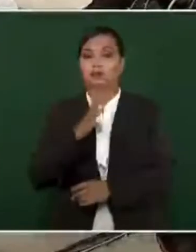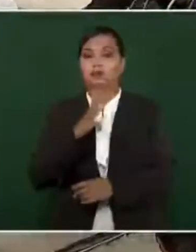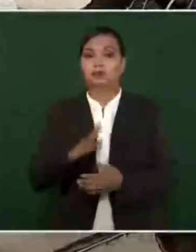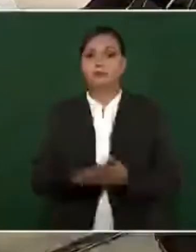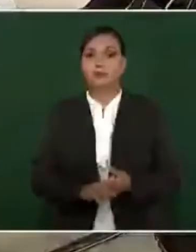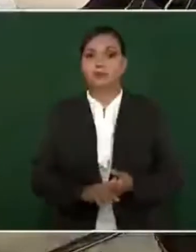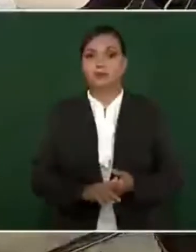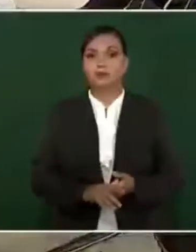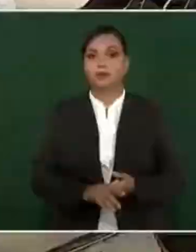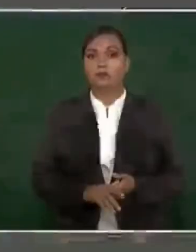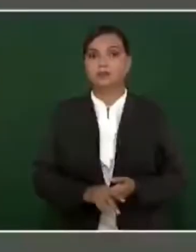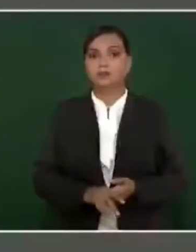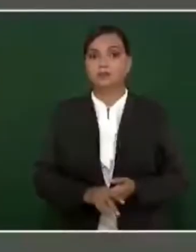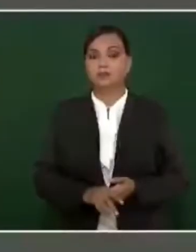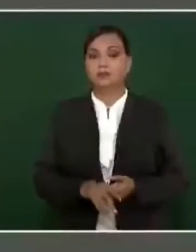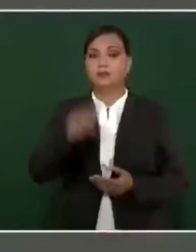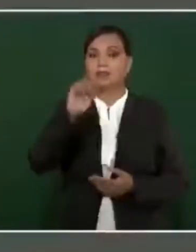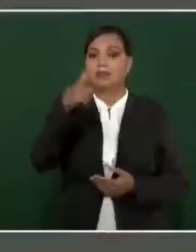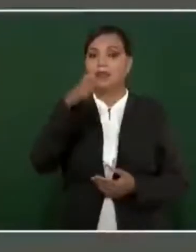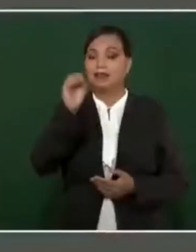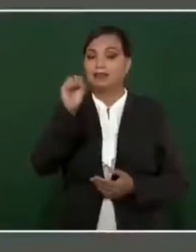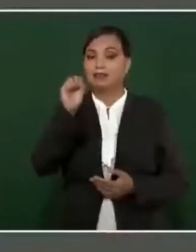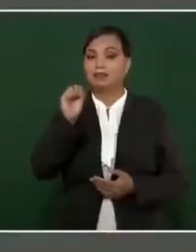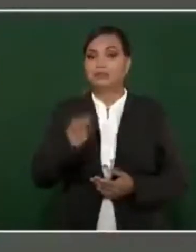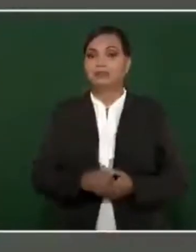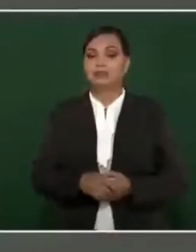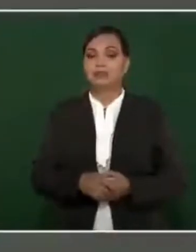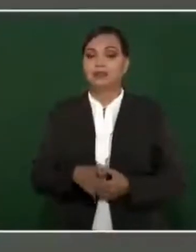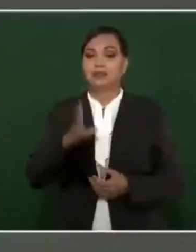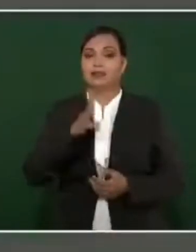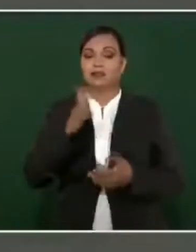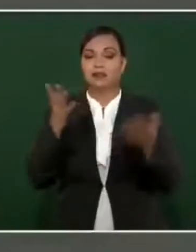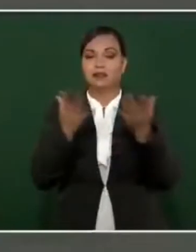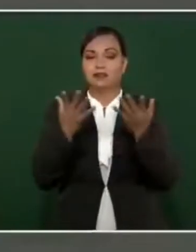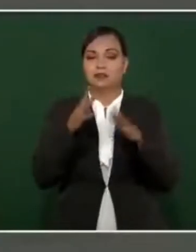hace 2 años habían 10